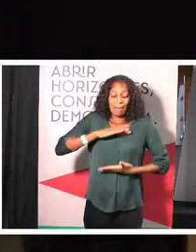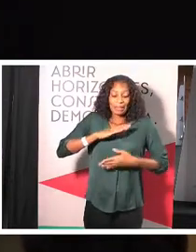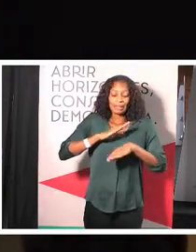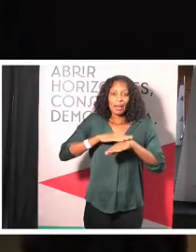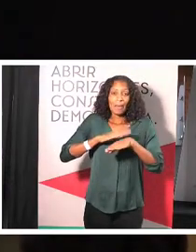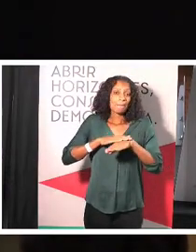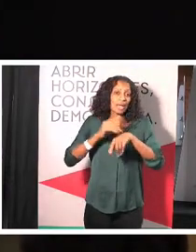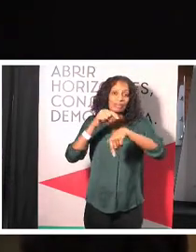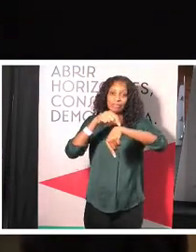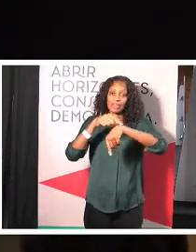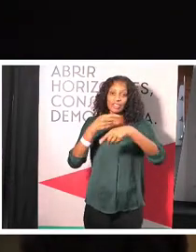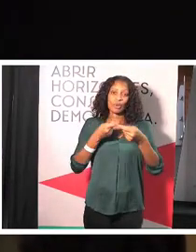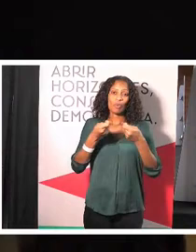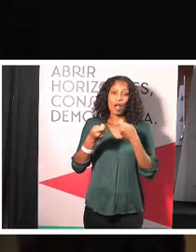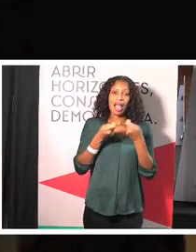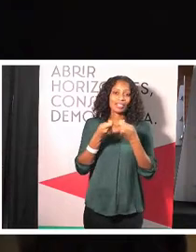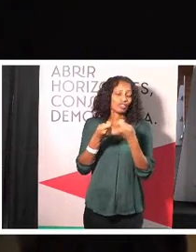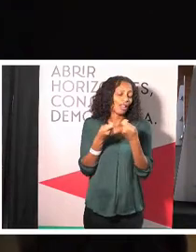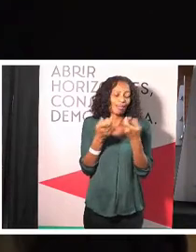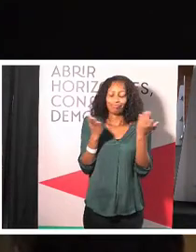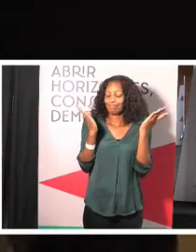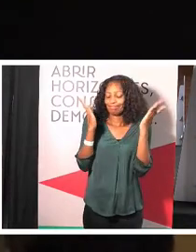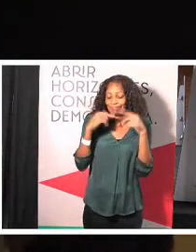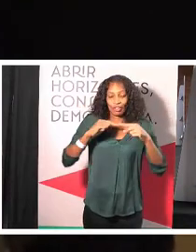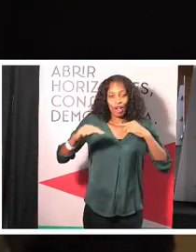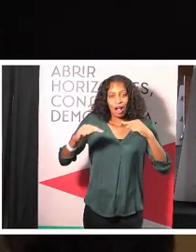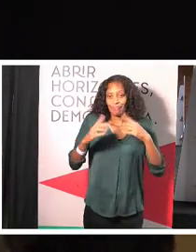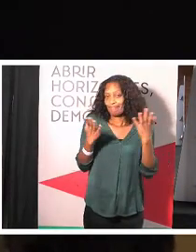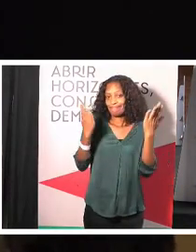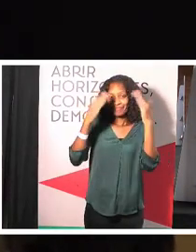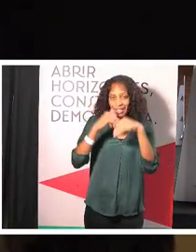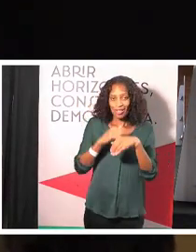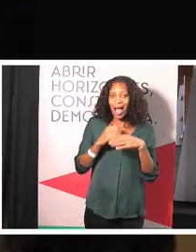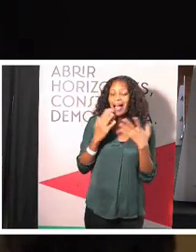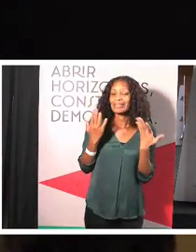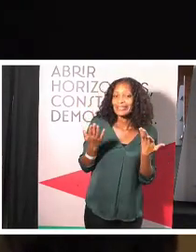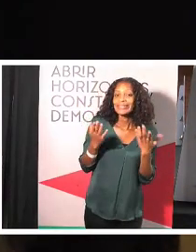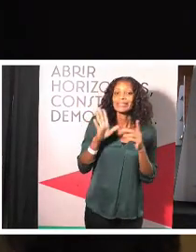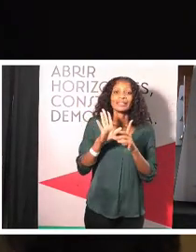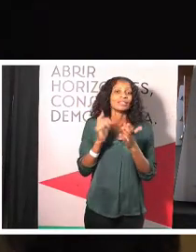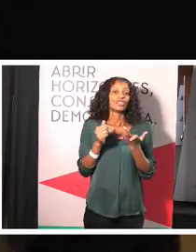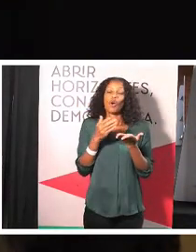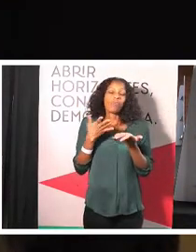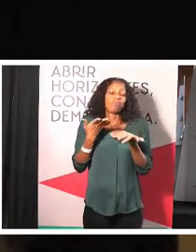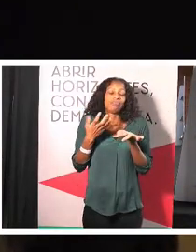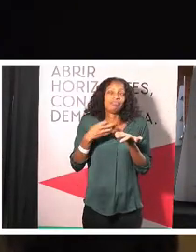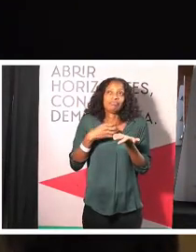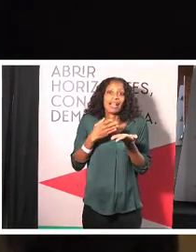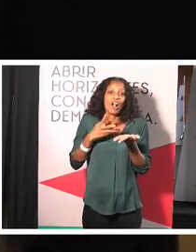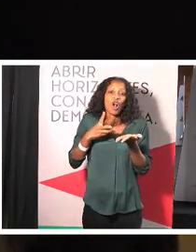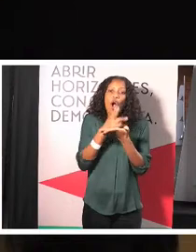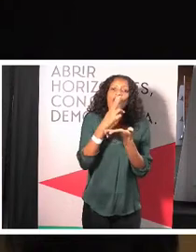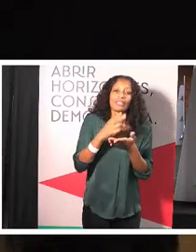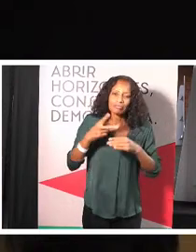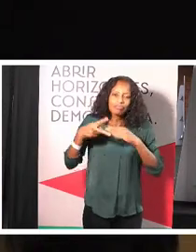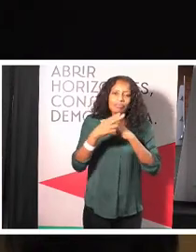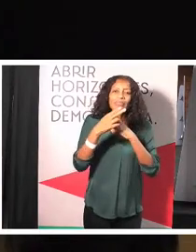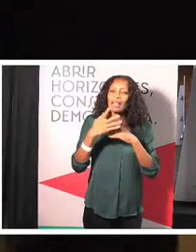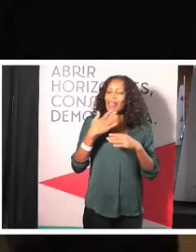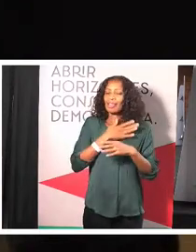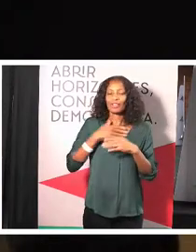es nula. No he sido capaz de cortar a nadie porque me parecía que todo lo que se estaba diciendo era absolutamente pertinente